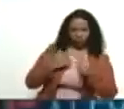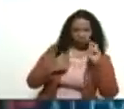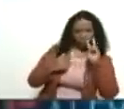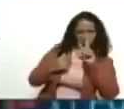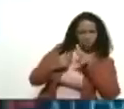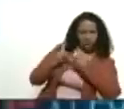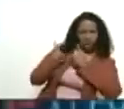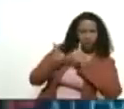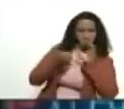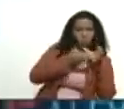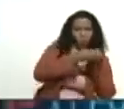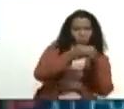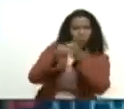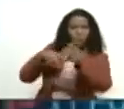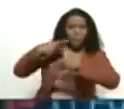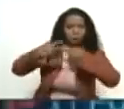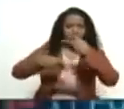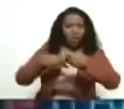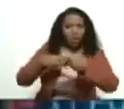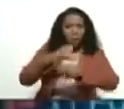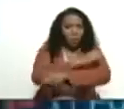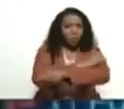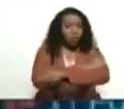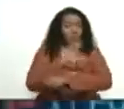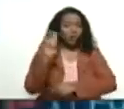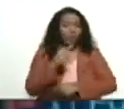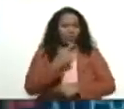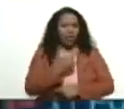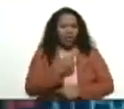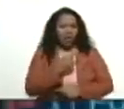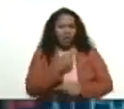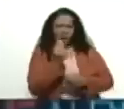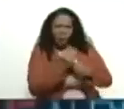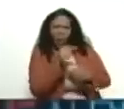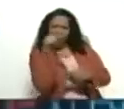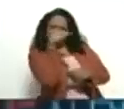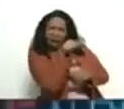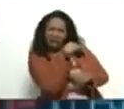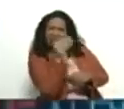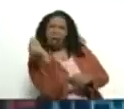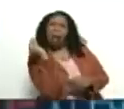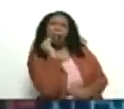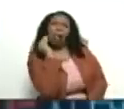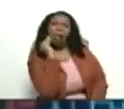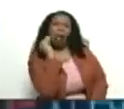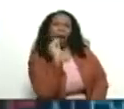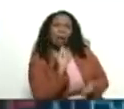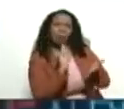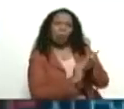de los partidos de la extrema derecha venezolana que decían, pero ¿cómo vamos a poner ese bobo?